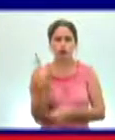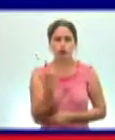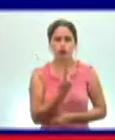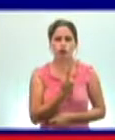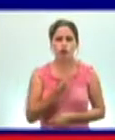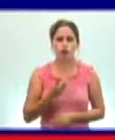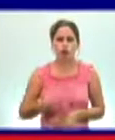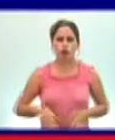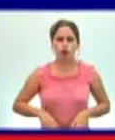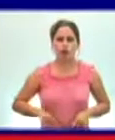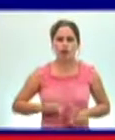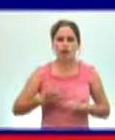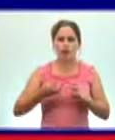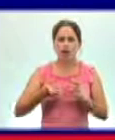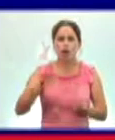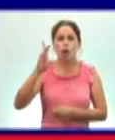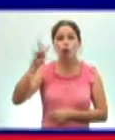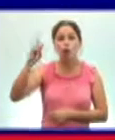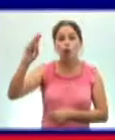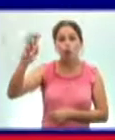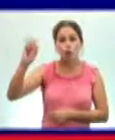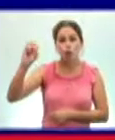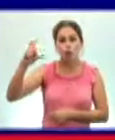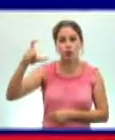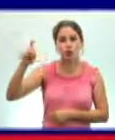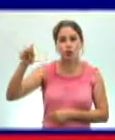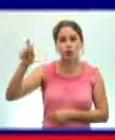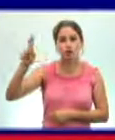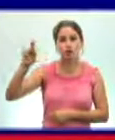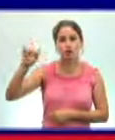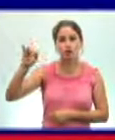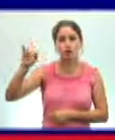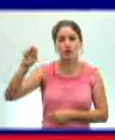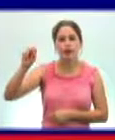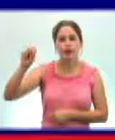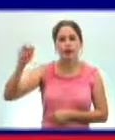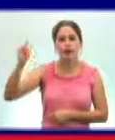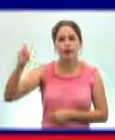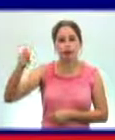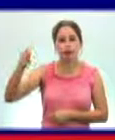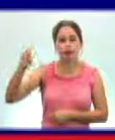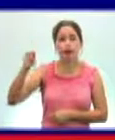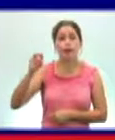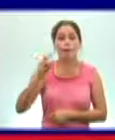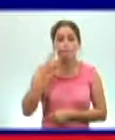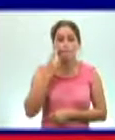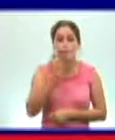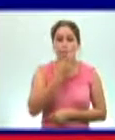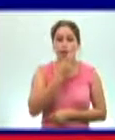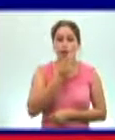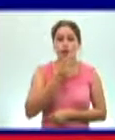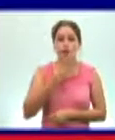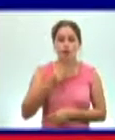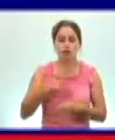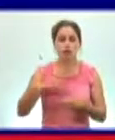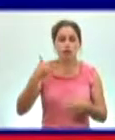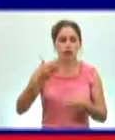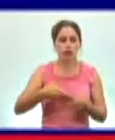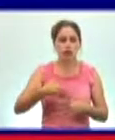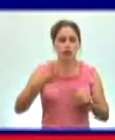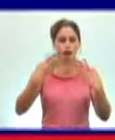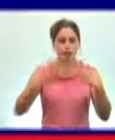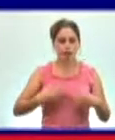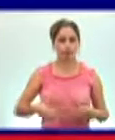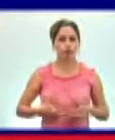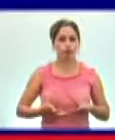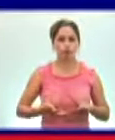martiana, que expresa o que se expresa en núcleos ideológicos esenciales y que deriva en comportamientos, por lo tanto, en